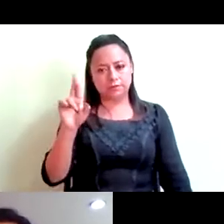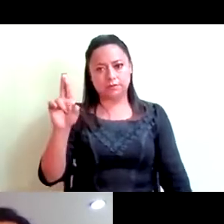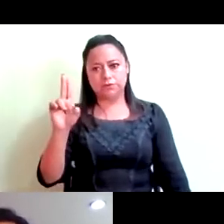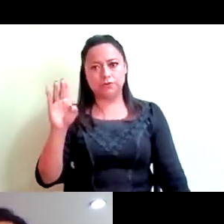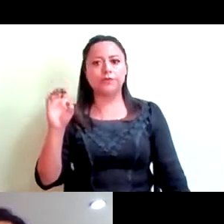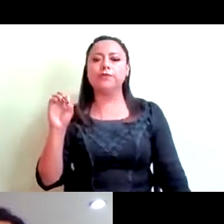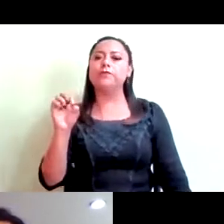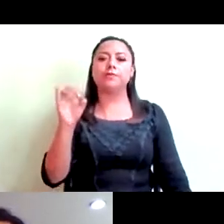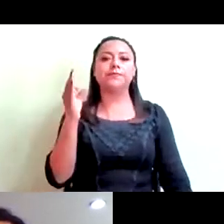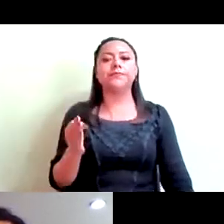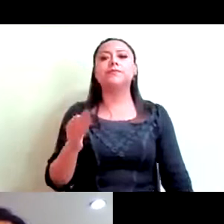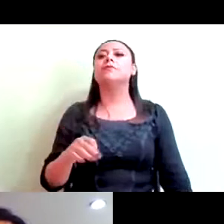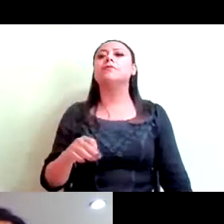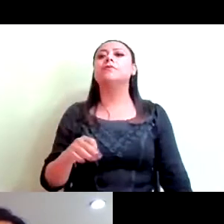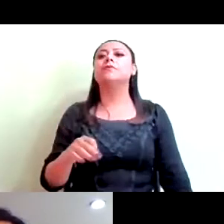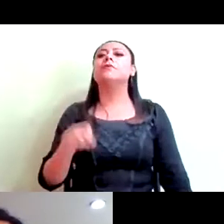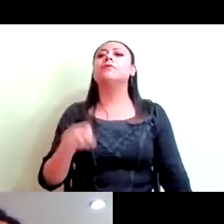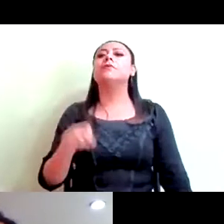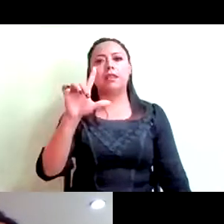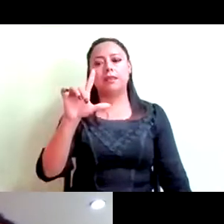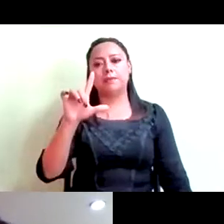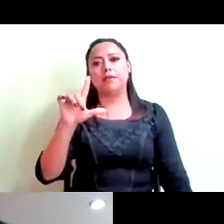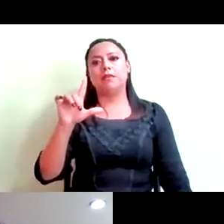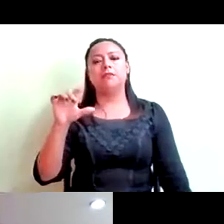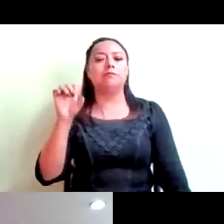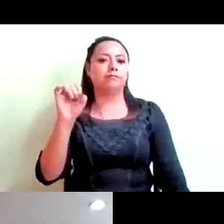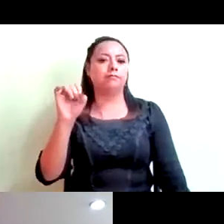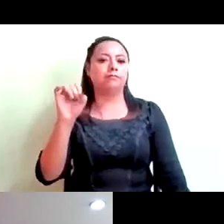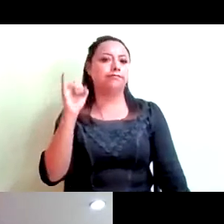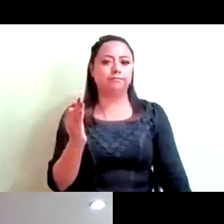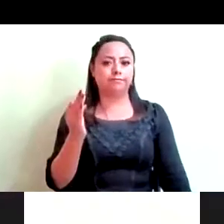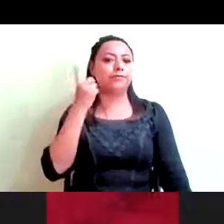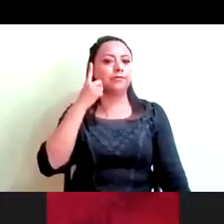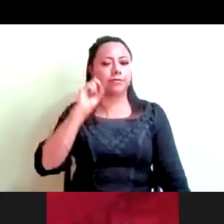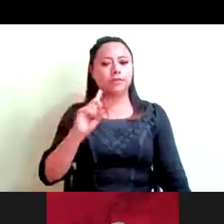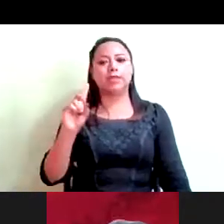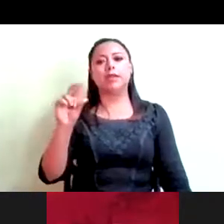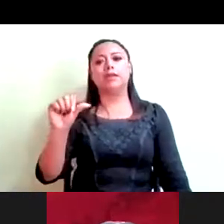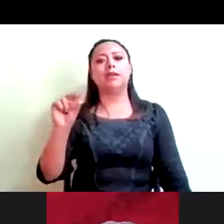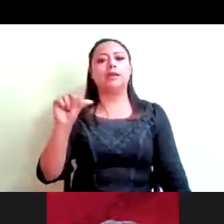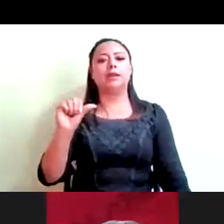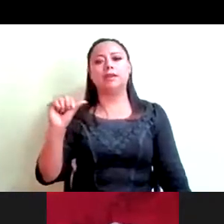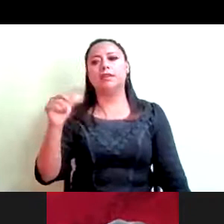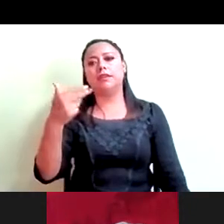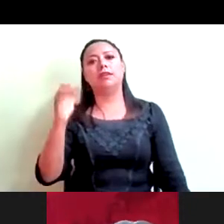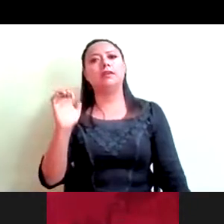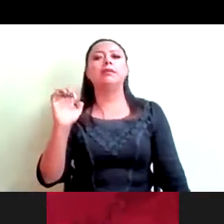favor. Diputada Ana María, perdón, Ana Cristina Hernández Trejo. Ana Hernández, a